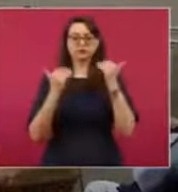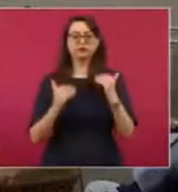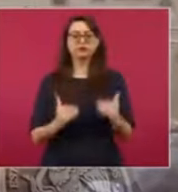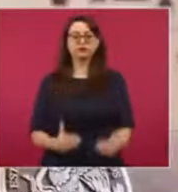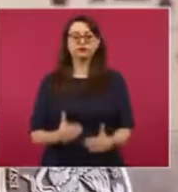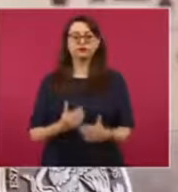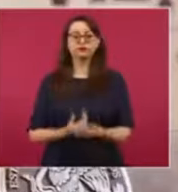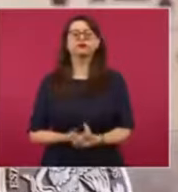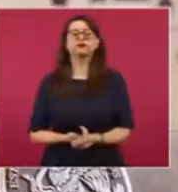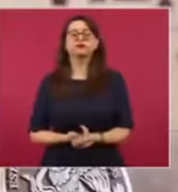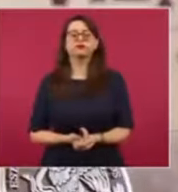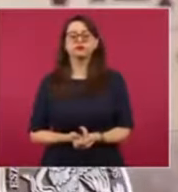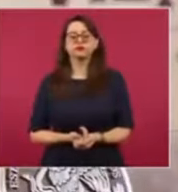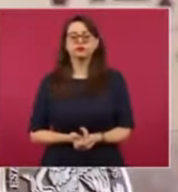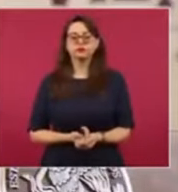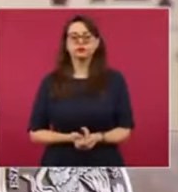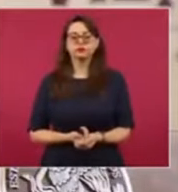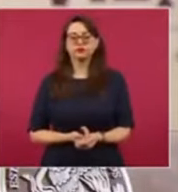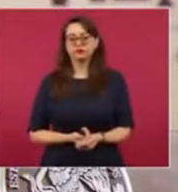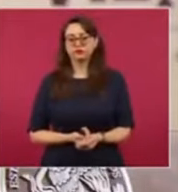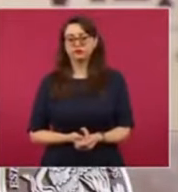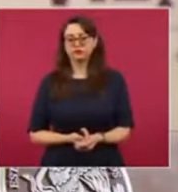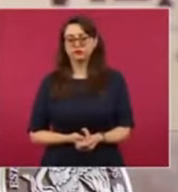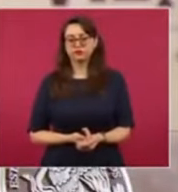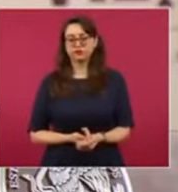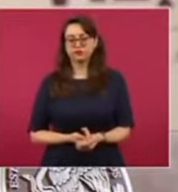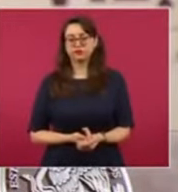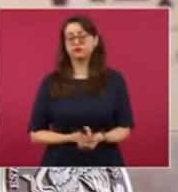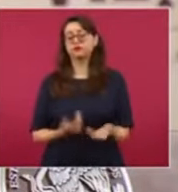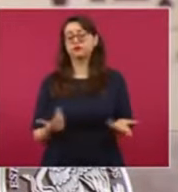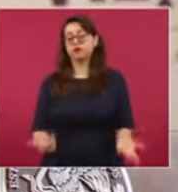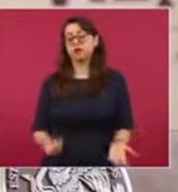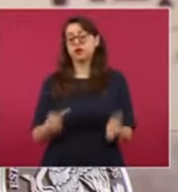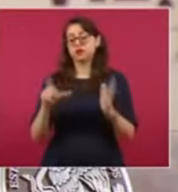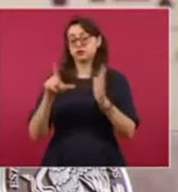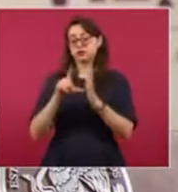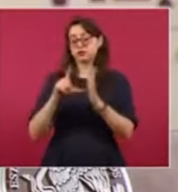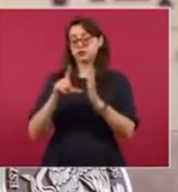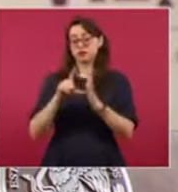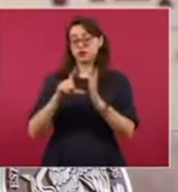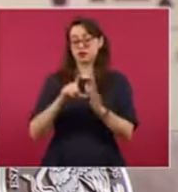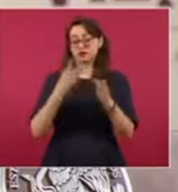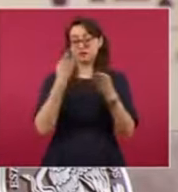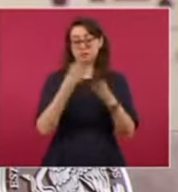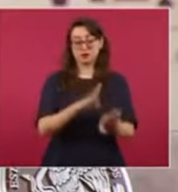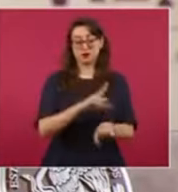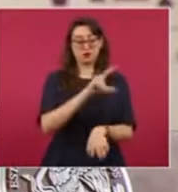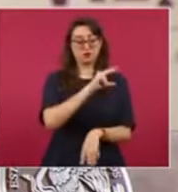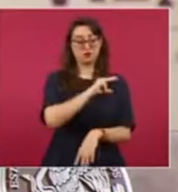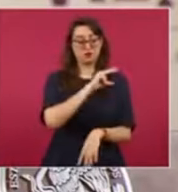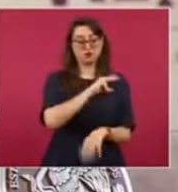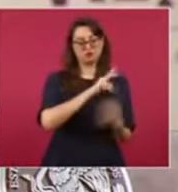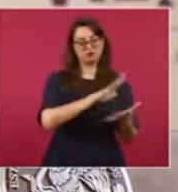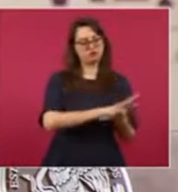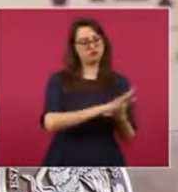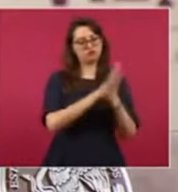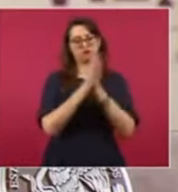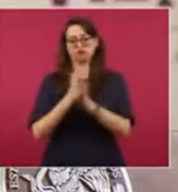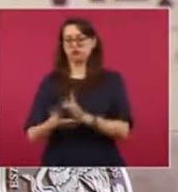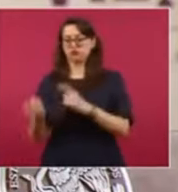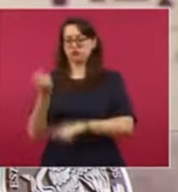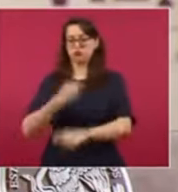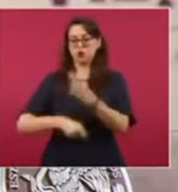Como ustedes saben, estamos realizando el cambio de tarjeta de la banca privada a la banca